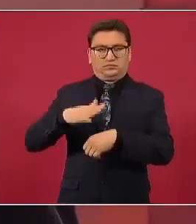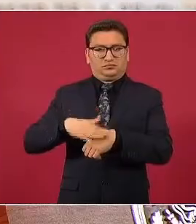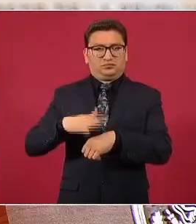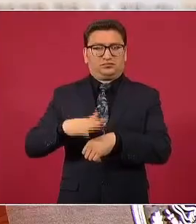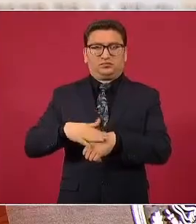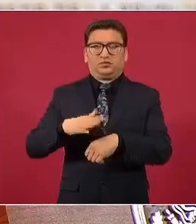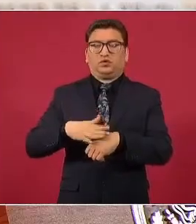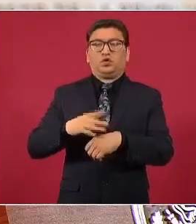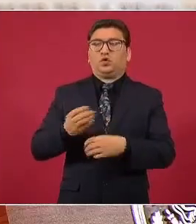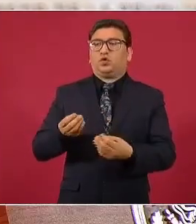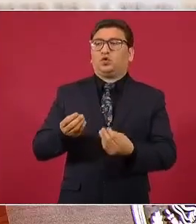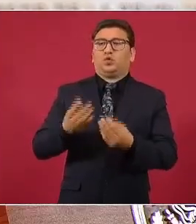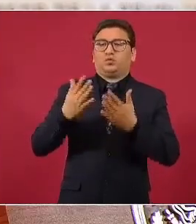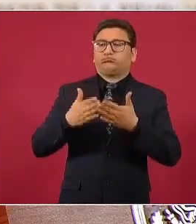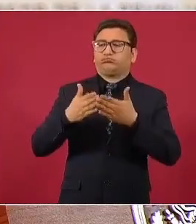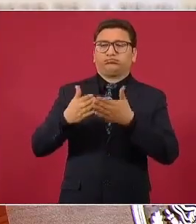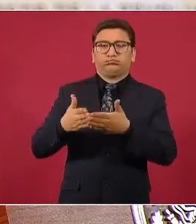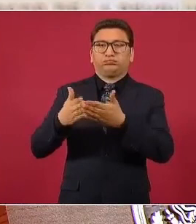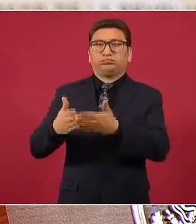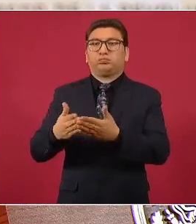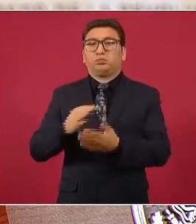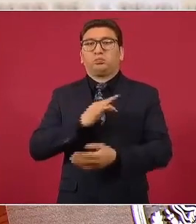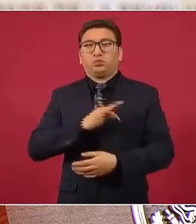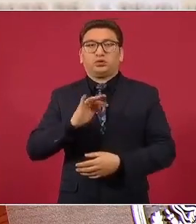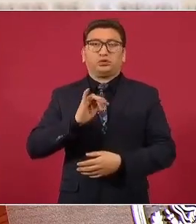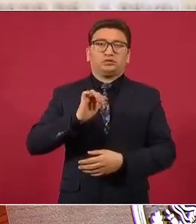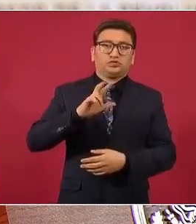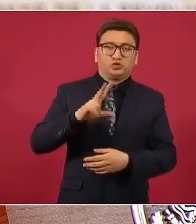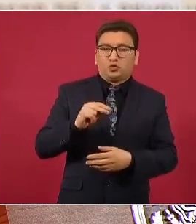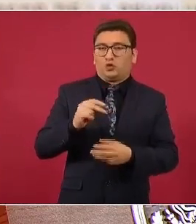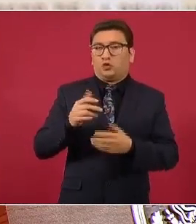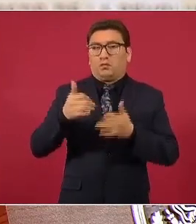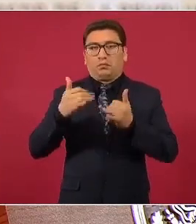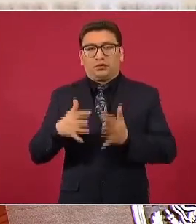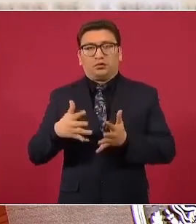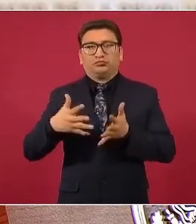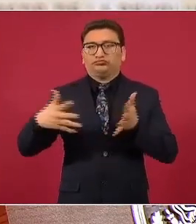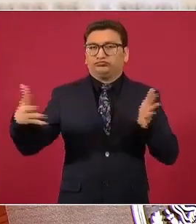densidad, cuántos cuartos podrían tener,